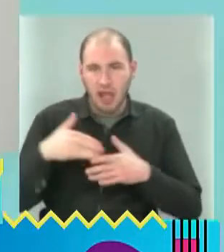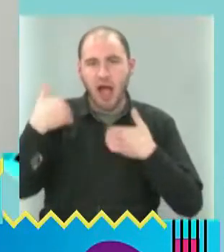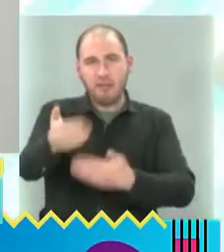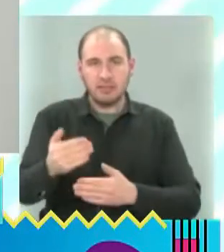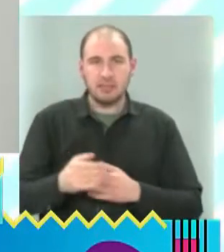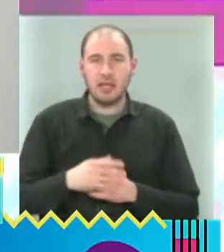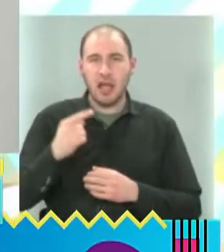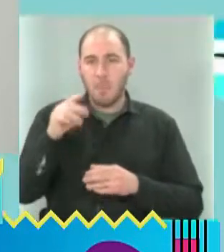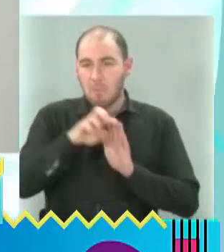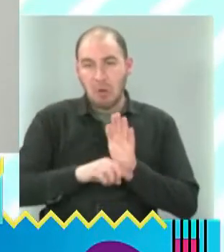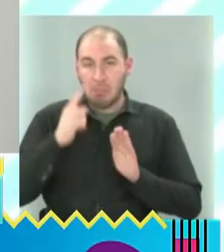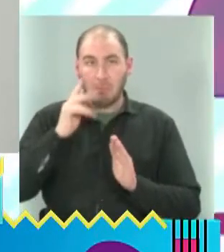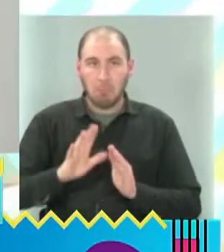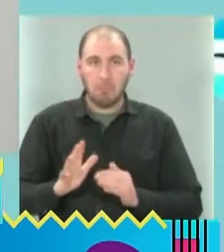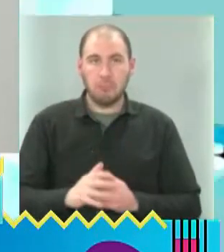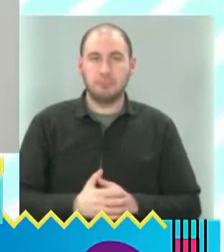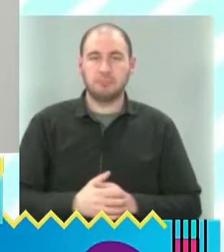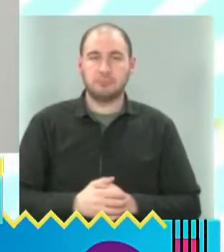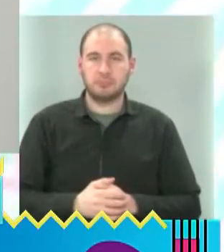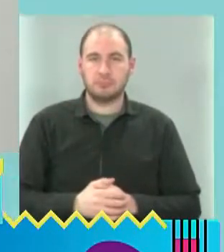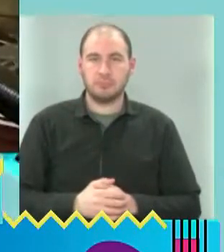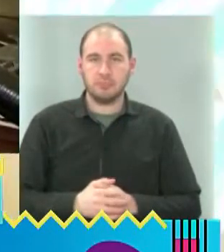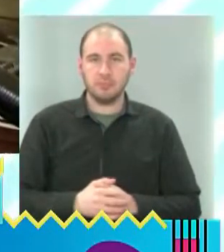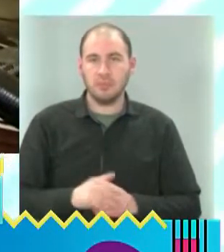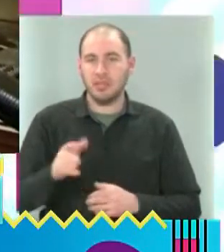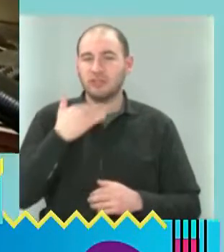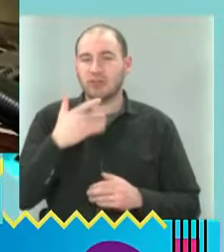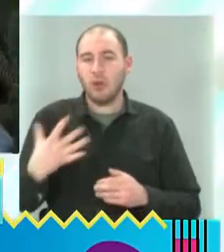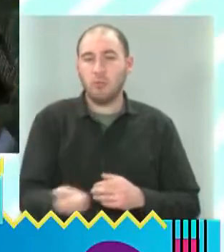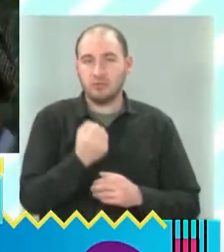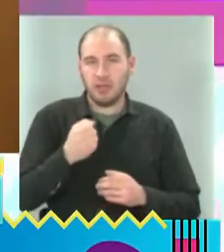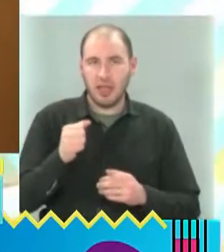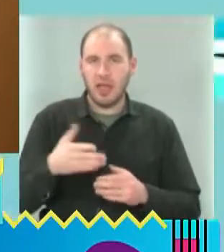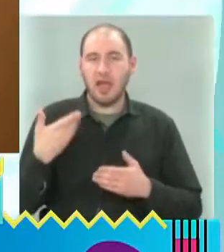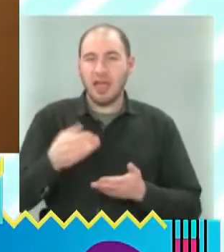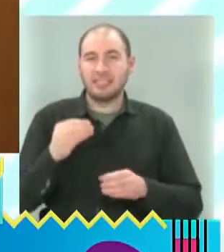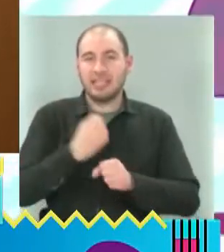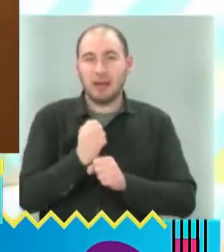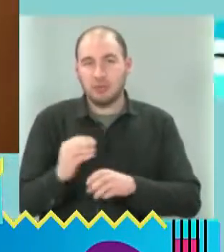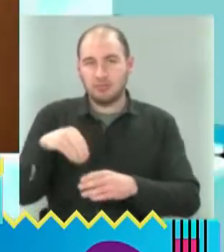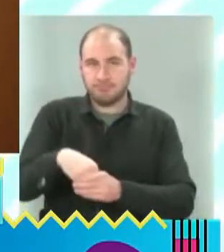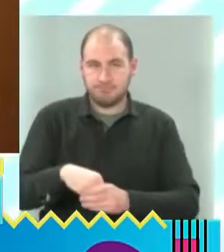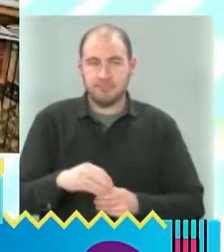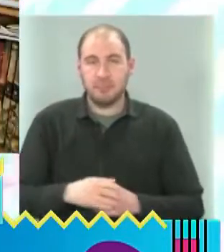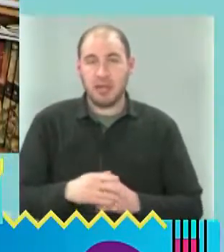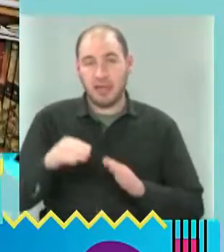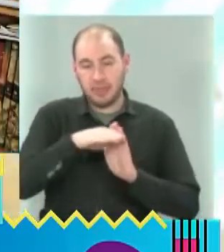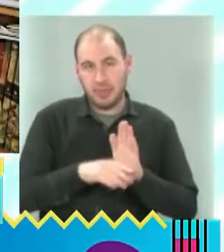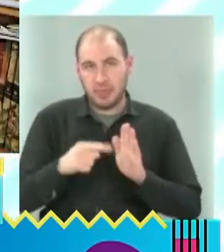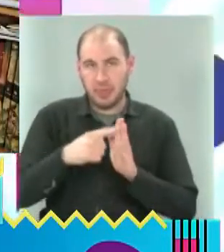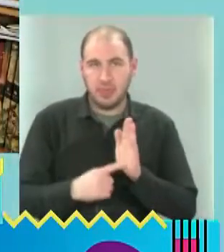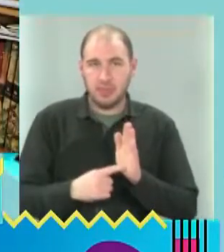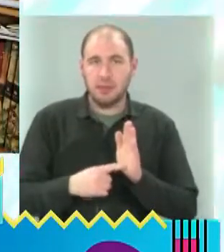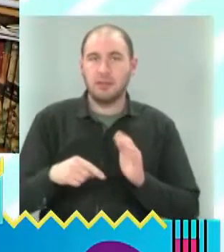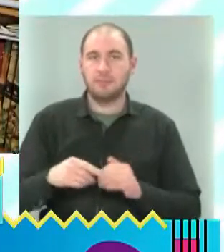avanzados, desconocían este programa. Entonces, no sabían las oportunidades que tenían para insertarse laboralmente. Y dentro de esto,